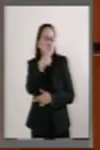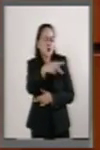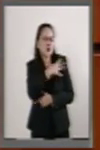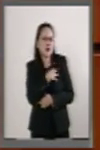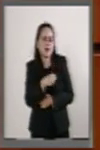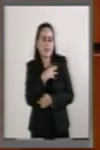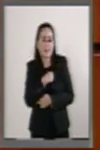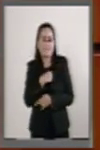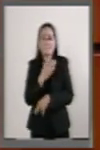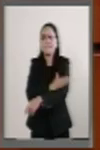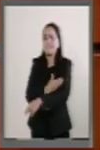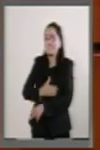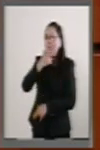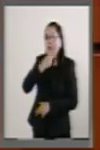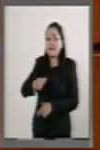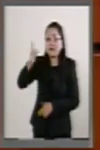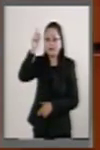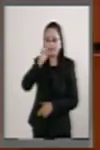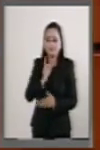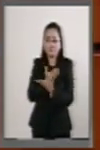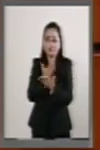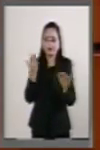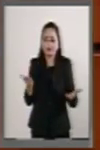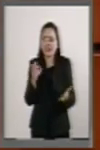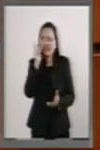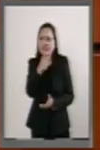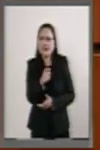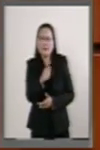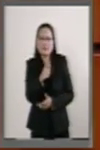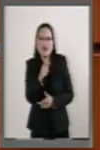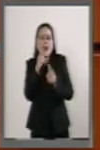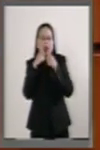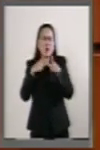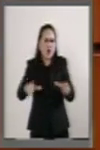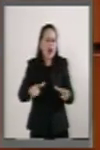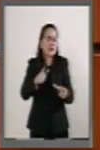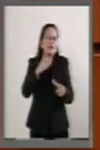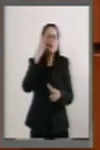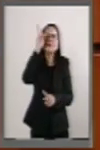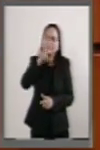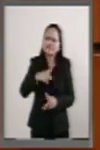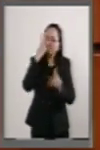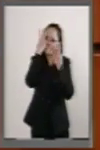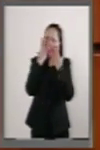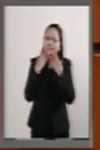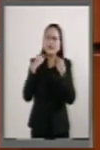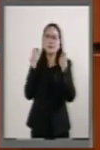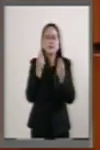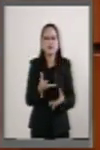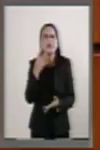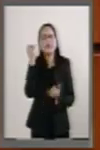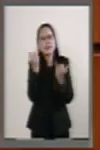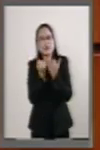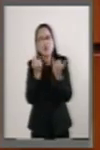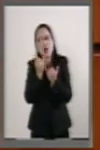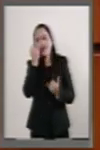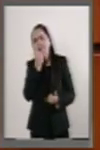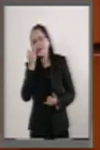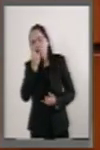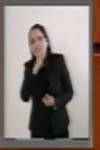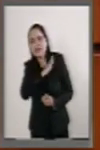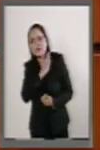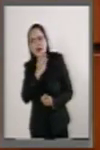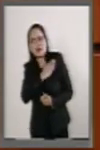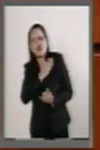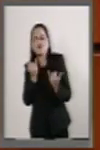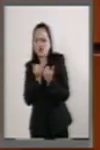y compañeras senadoras, que las sutilezas del lenguaje son de verdad maravillosas. Igual para nuestro idioma, el español, un